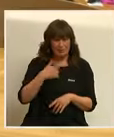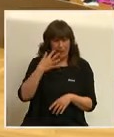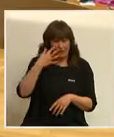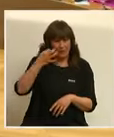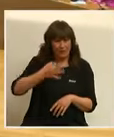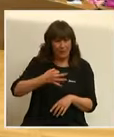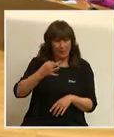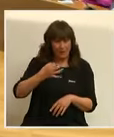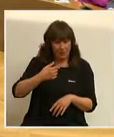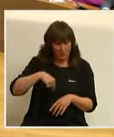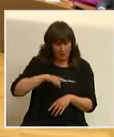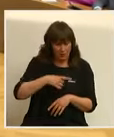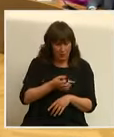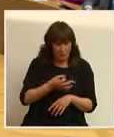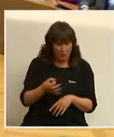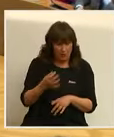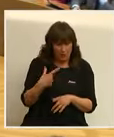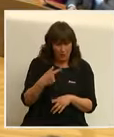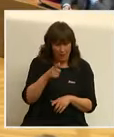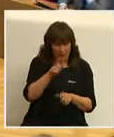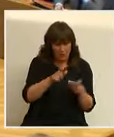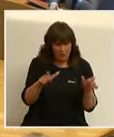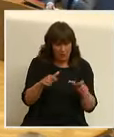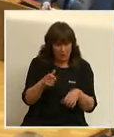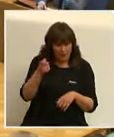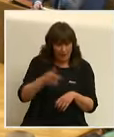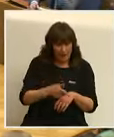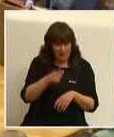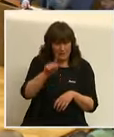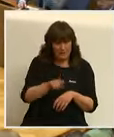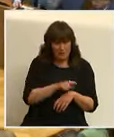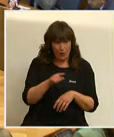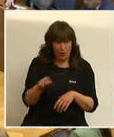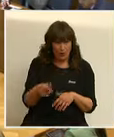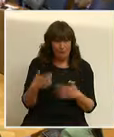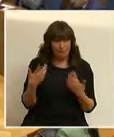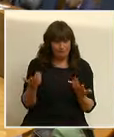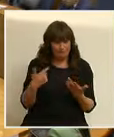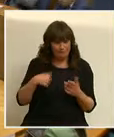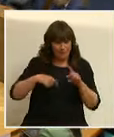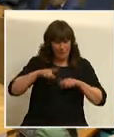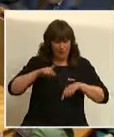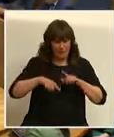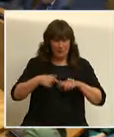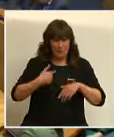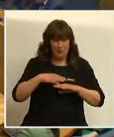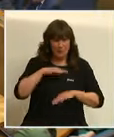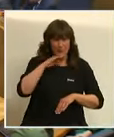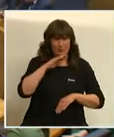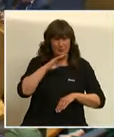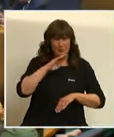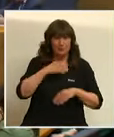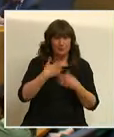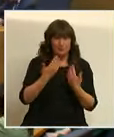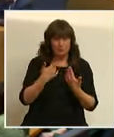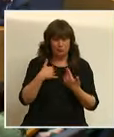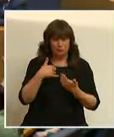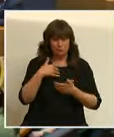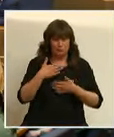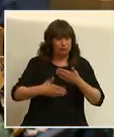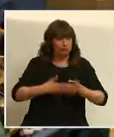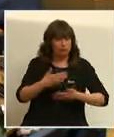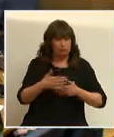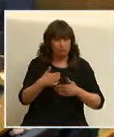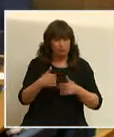lo adecuado para ser lo más útiles posible a los ciudadanos. A veces nos hemos visto saturados por una vorágine legislativa, por